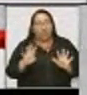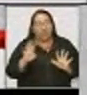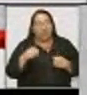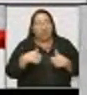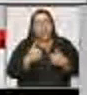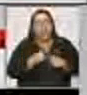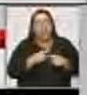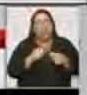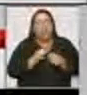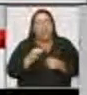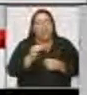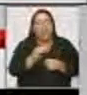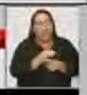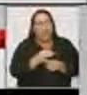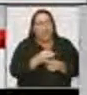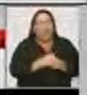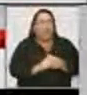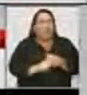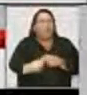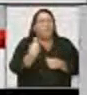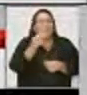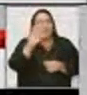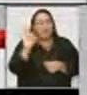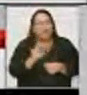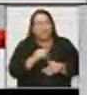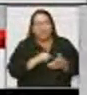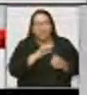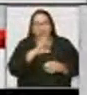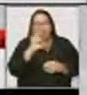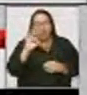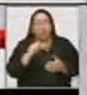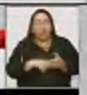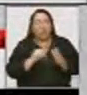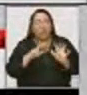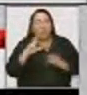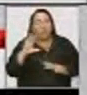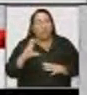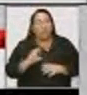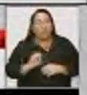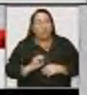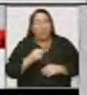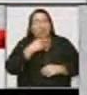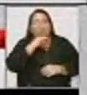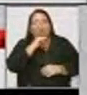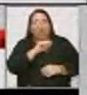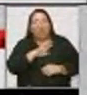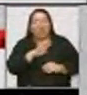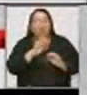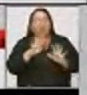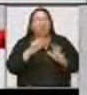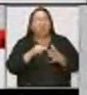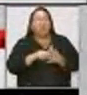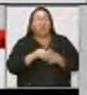6.868.539 viven en la zona rural, cifra que incluye que el 50.83% son mujeres y el